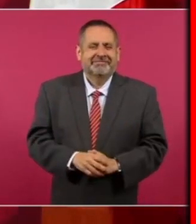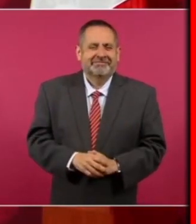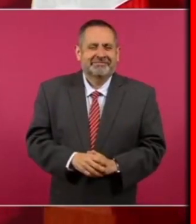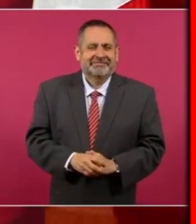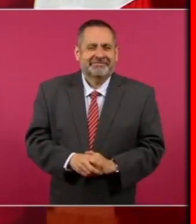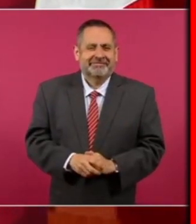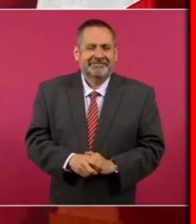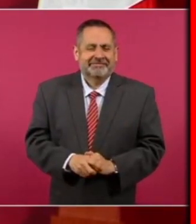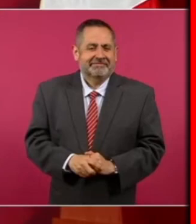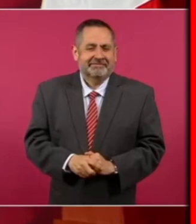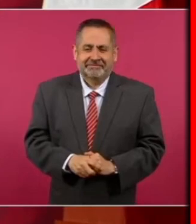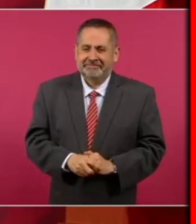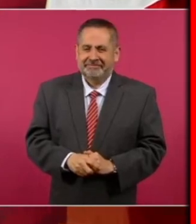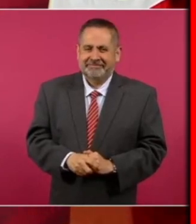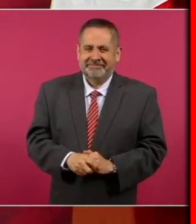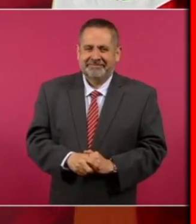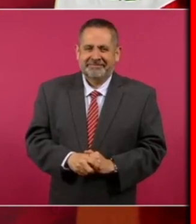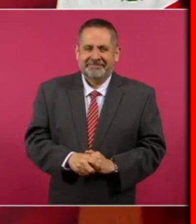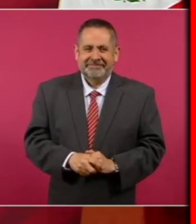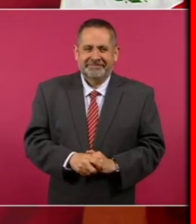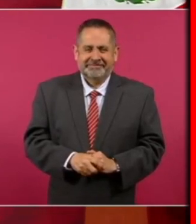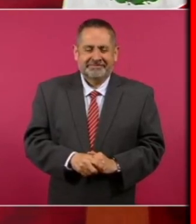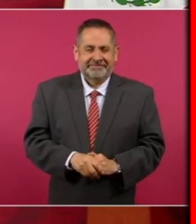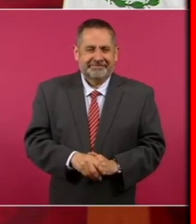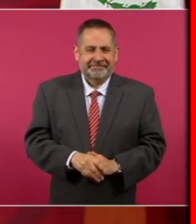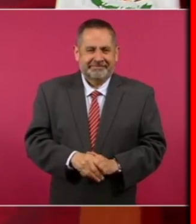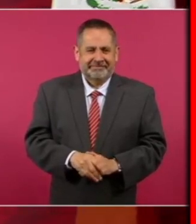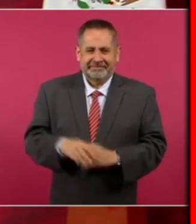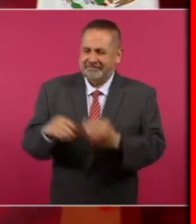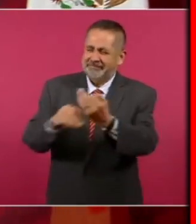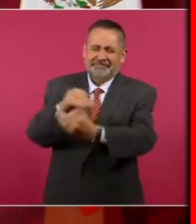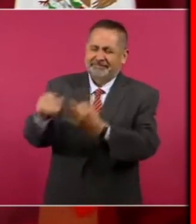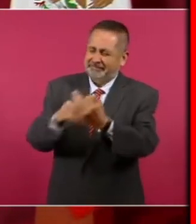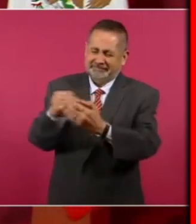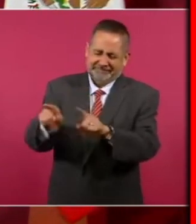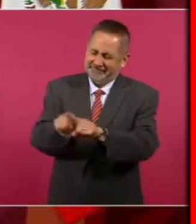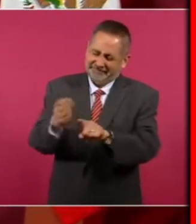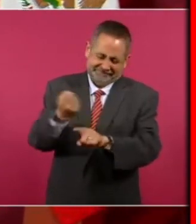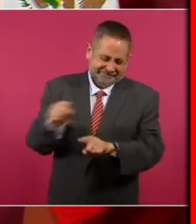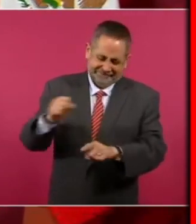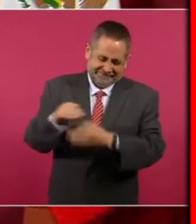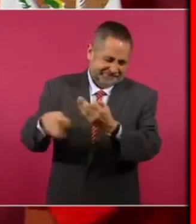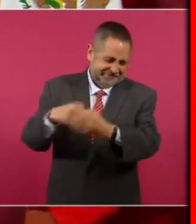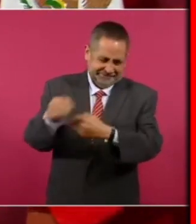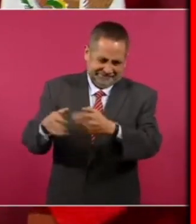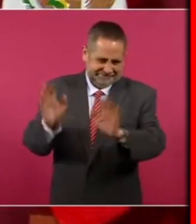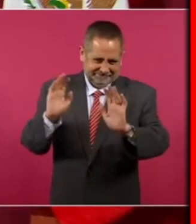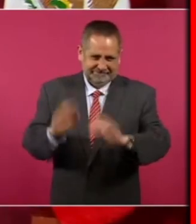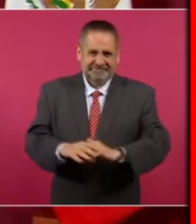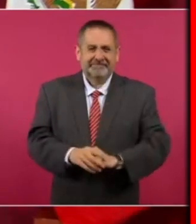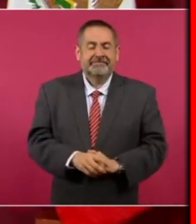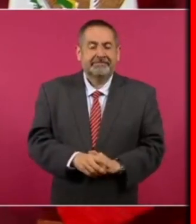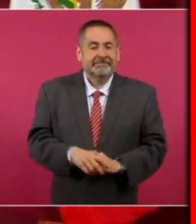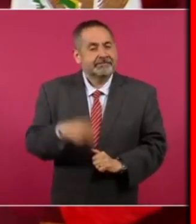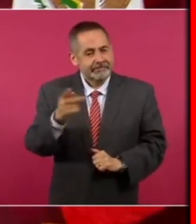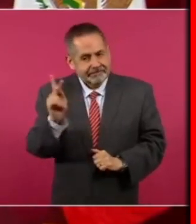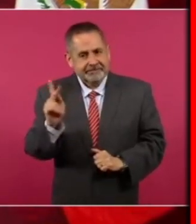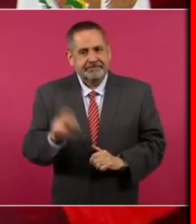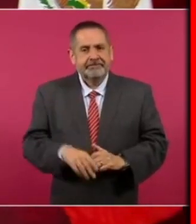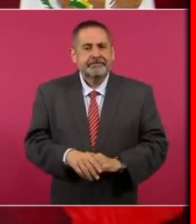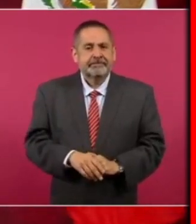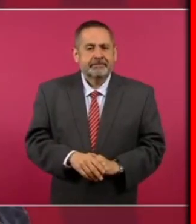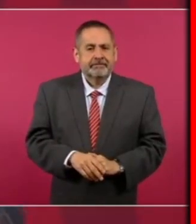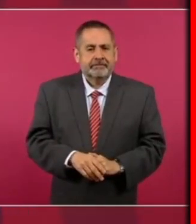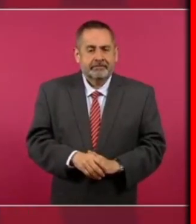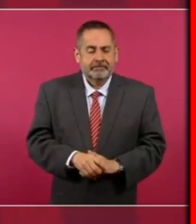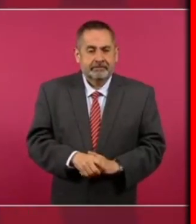ayuda a que nosotros sigamos subiendo este tipo de contenidos para que el pueblo de México esté bien informado. Pues